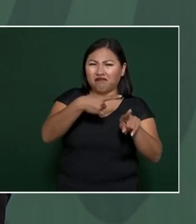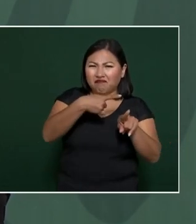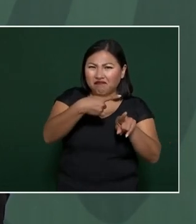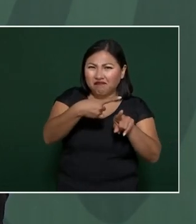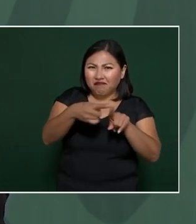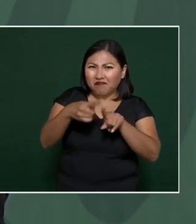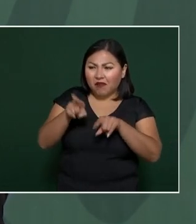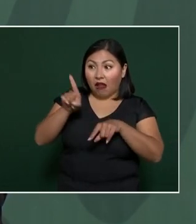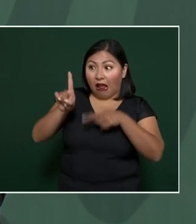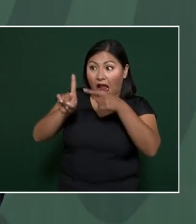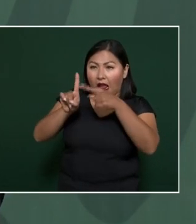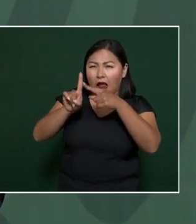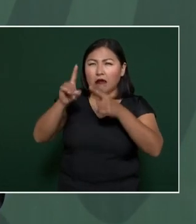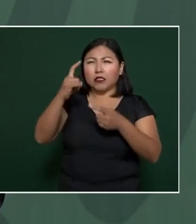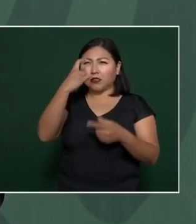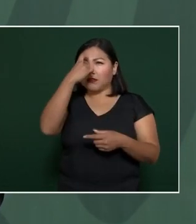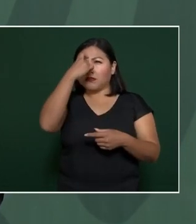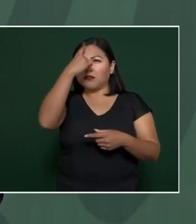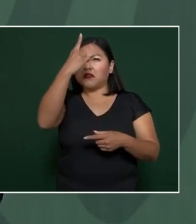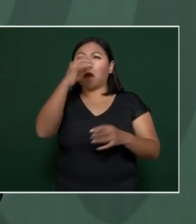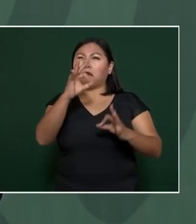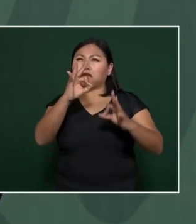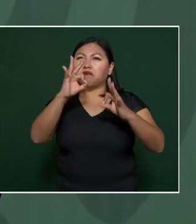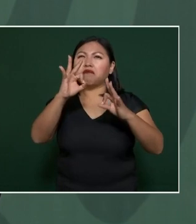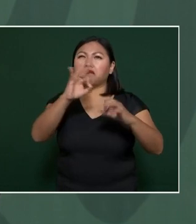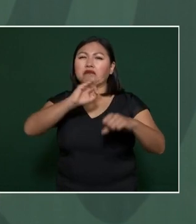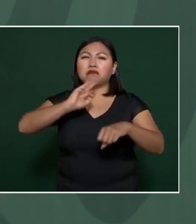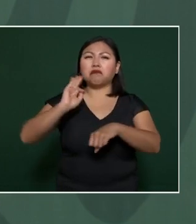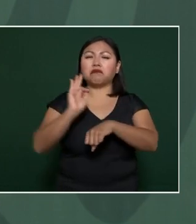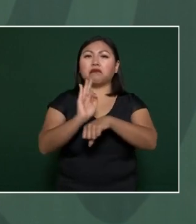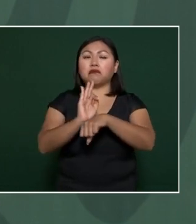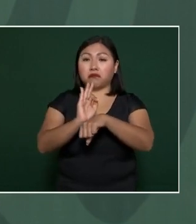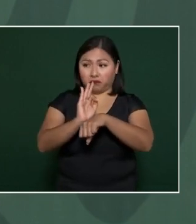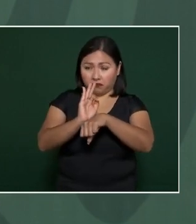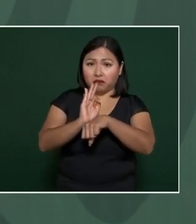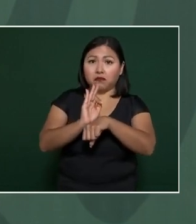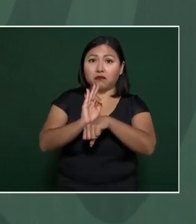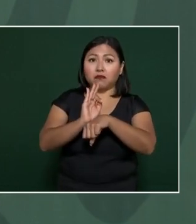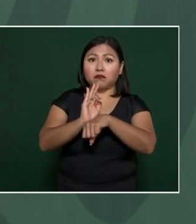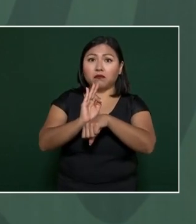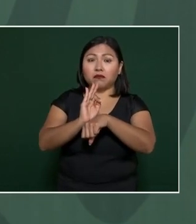tiene ideales o